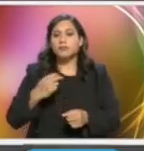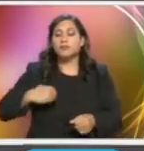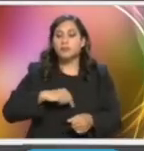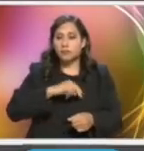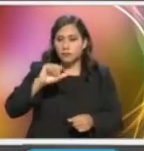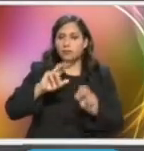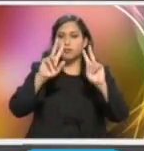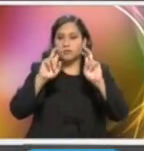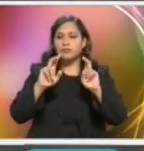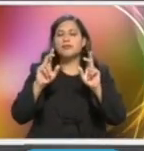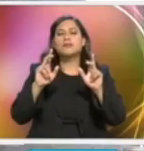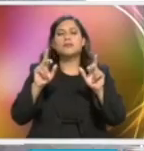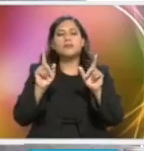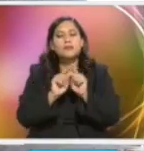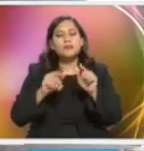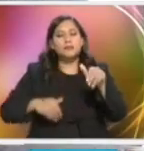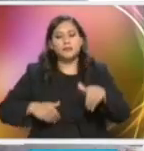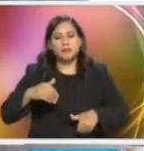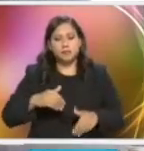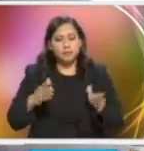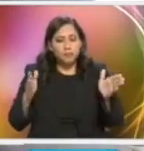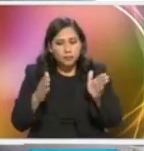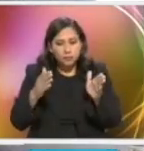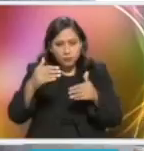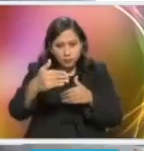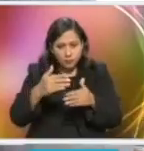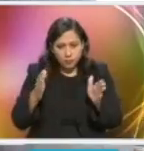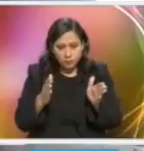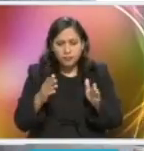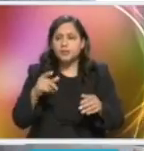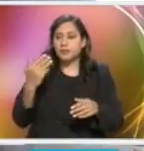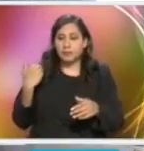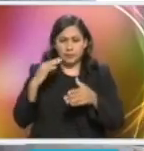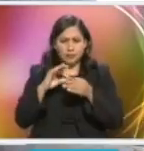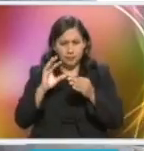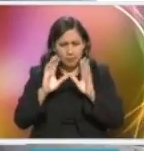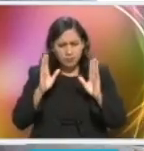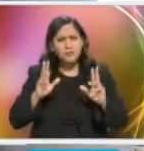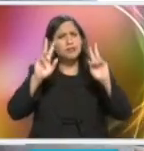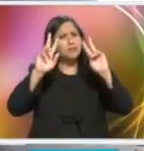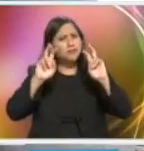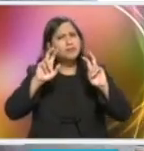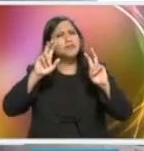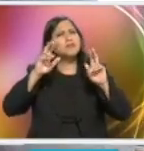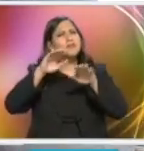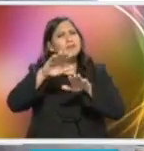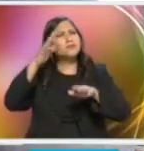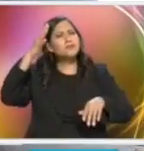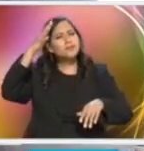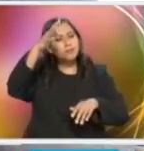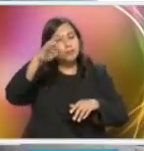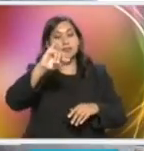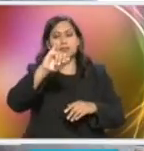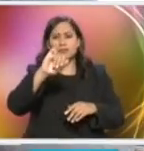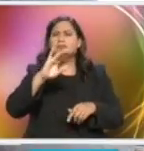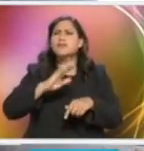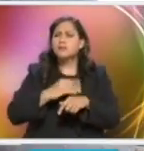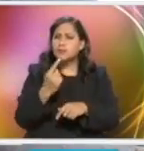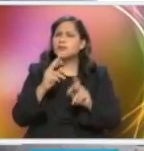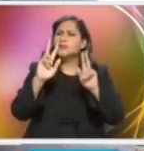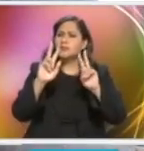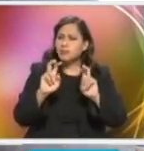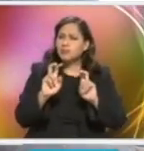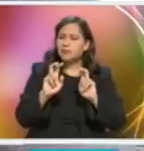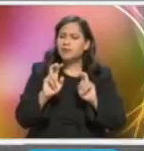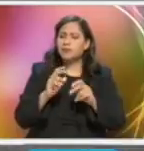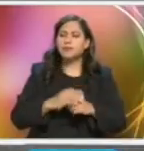hablar de microteatro y primeramente, como lo comentaba al principio, es un tema del futuro. Así es. ¿Por qué este tema? ¿Cómo